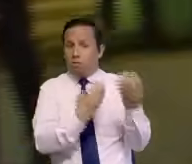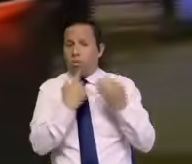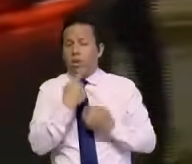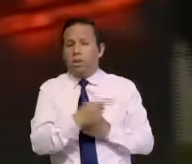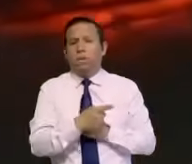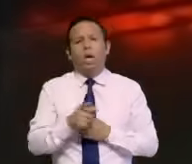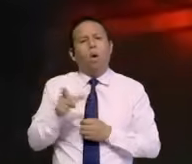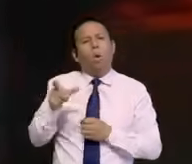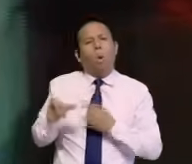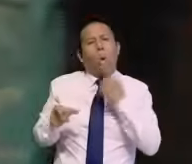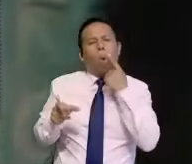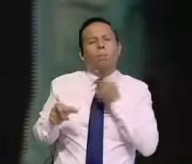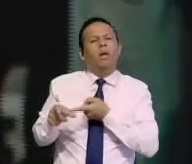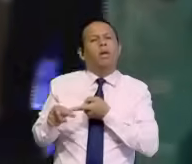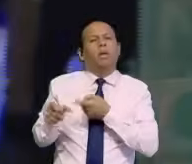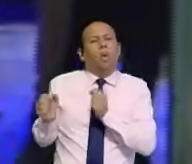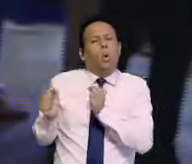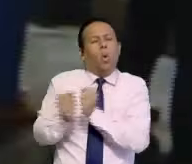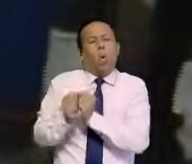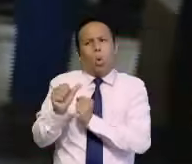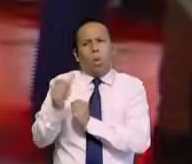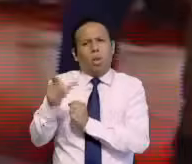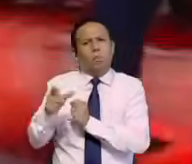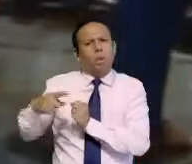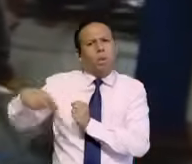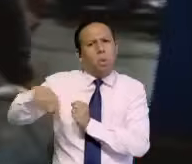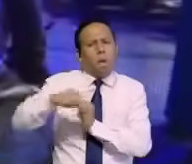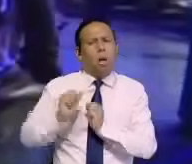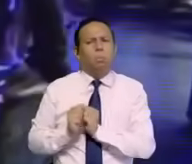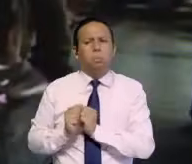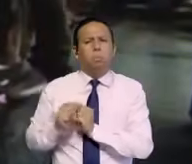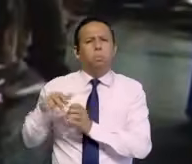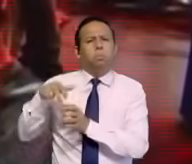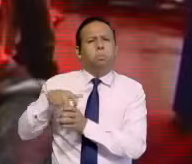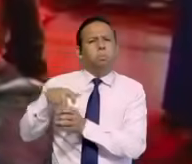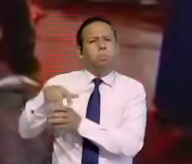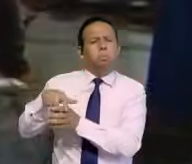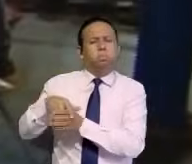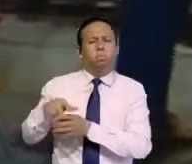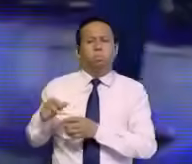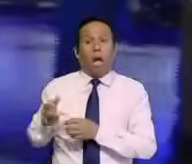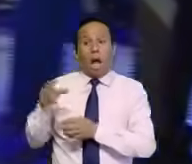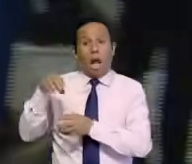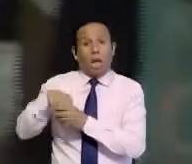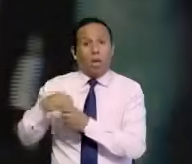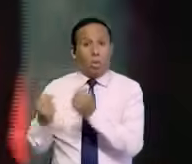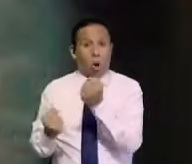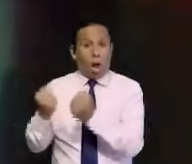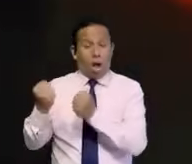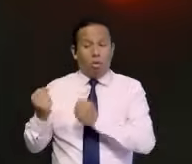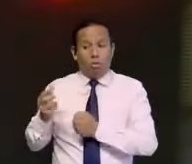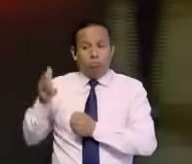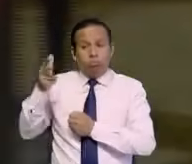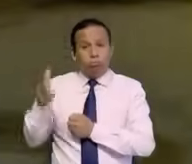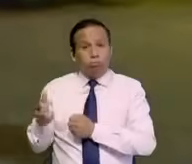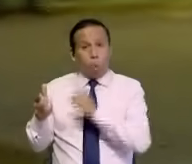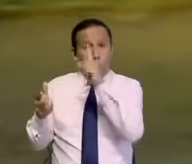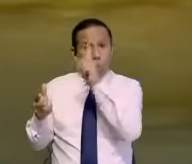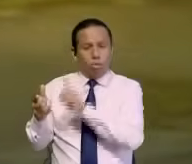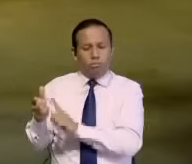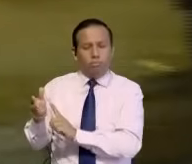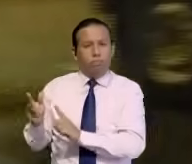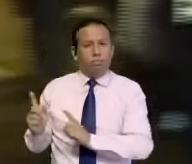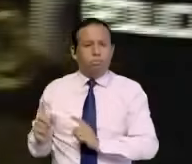estado acompañado de otras personas que lo esperaban en un vehículo. Vamos a conversar de inmediato con el